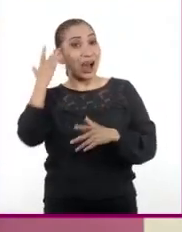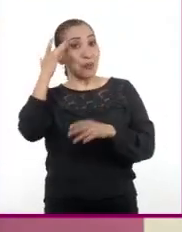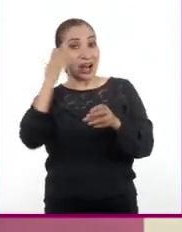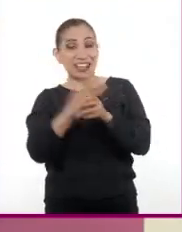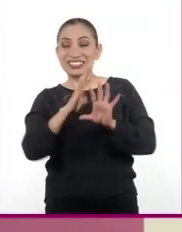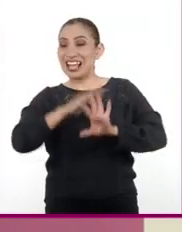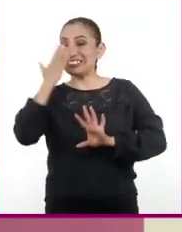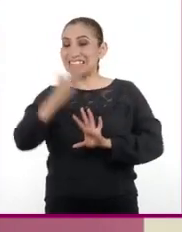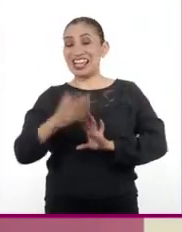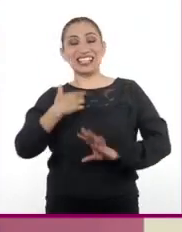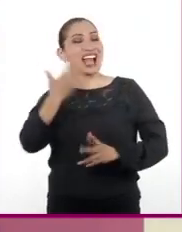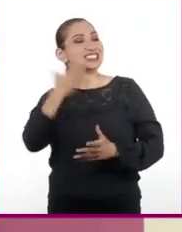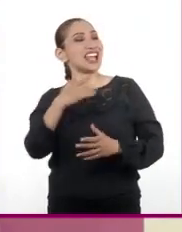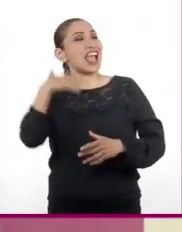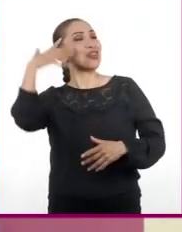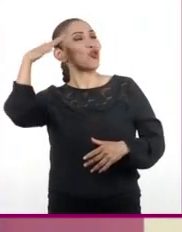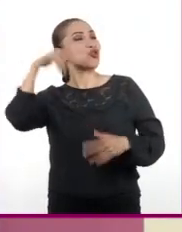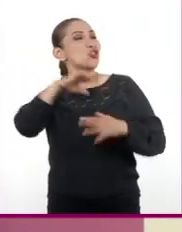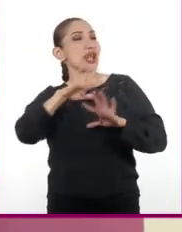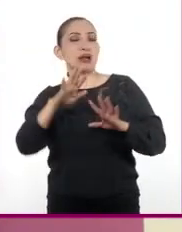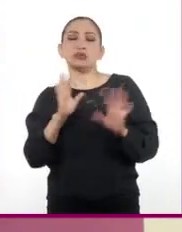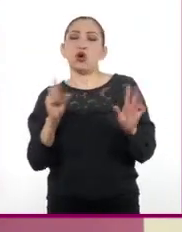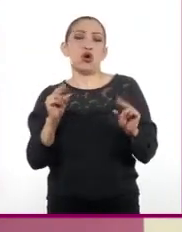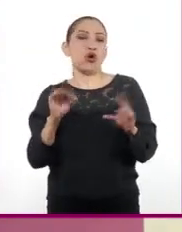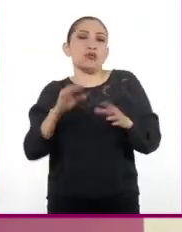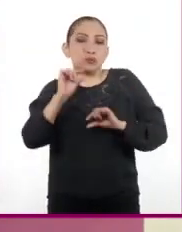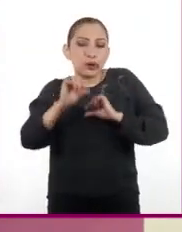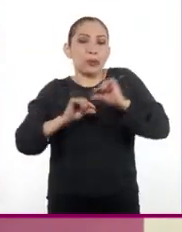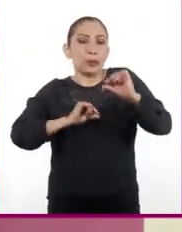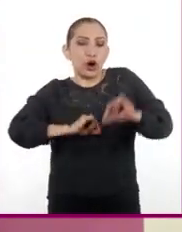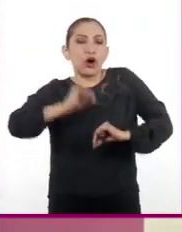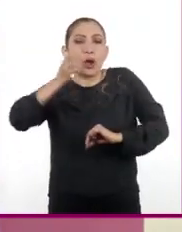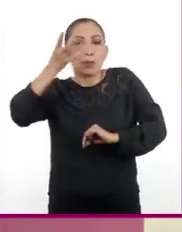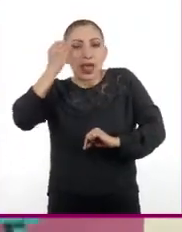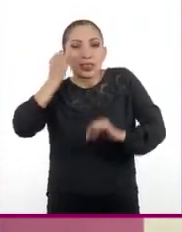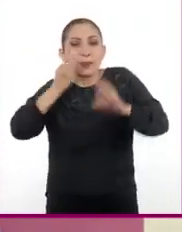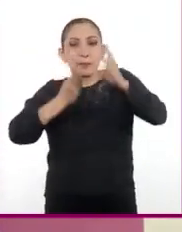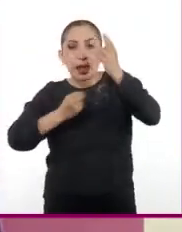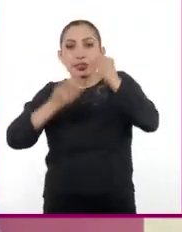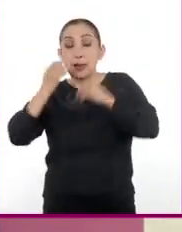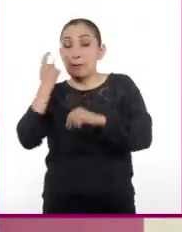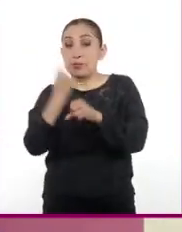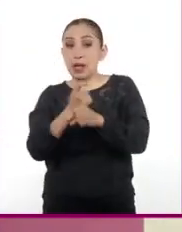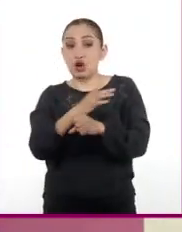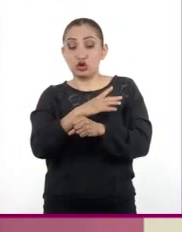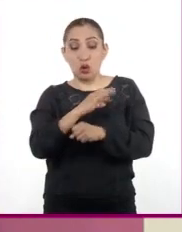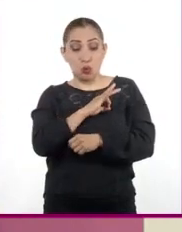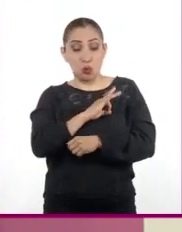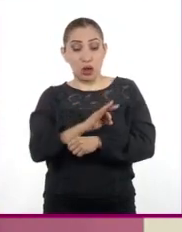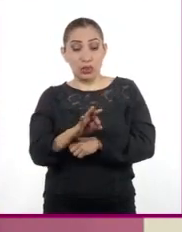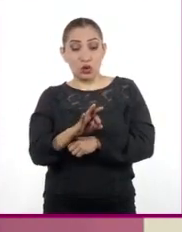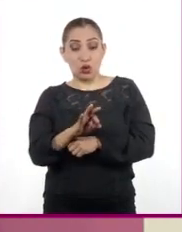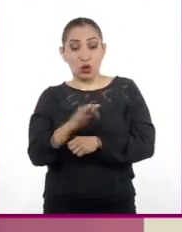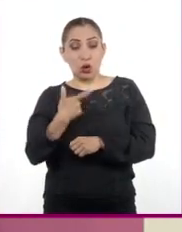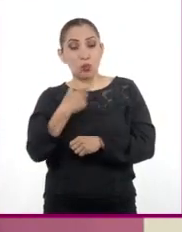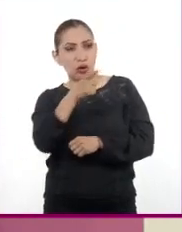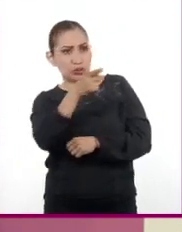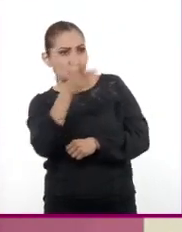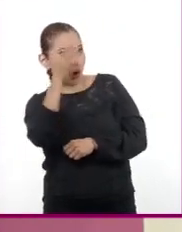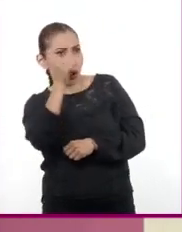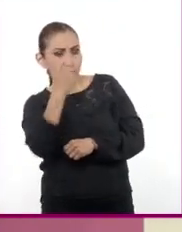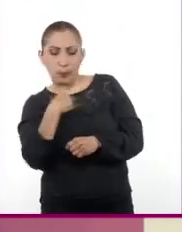uno sabe qué hacer como ciudadano, ¿no? Y uno tiene que ir aprendiendo que primero que existe ese derecho